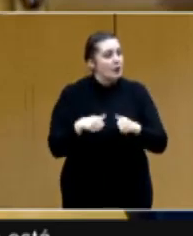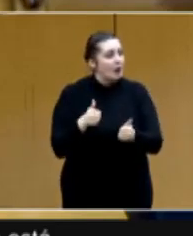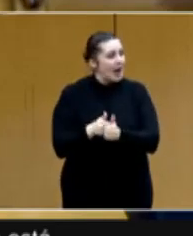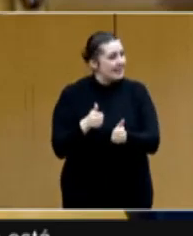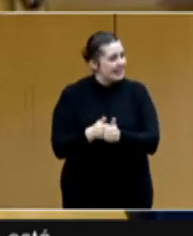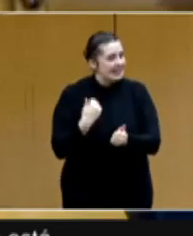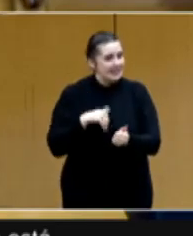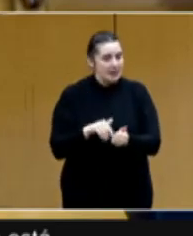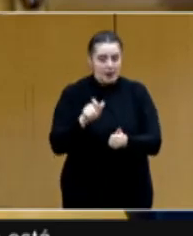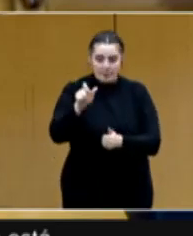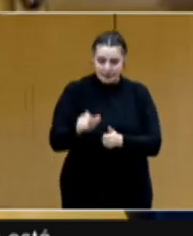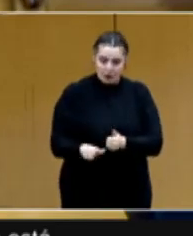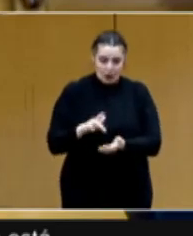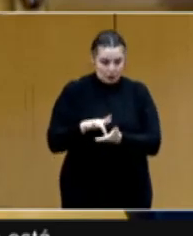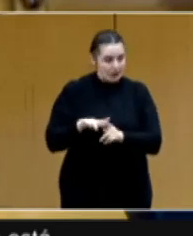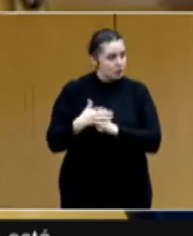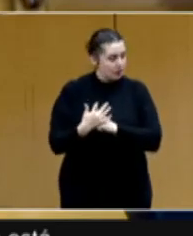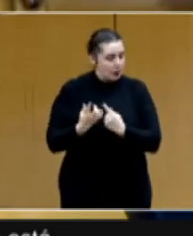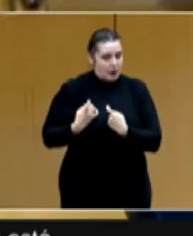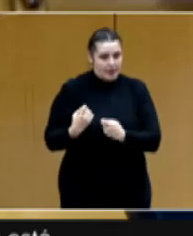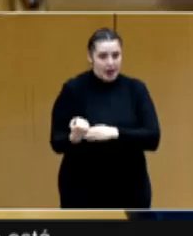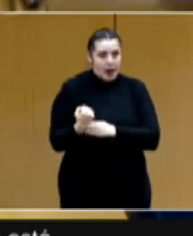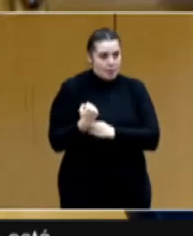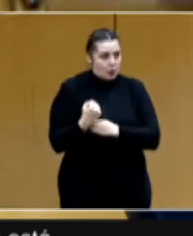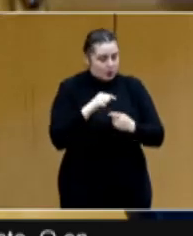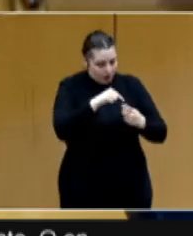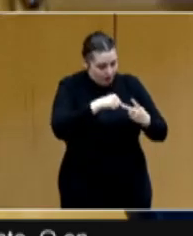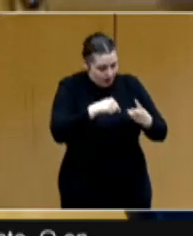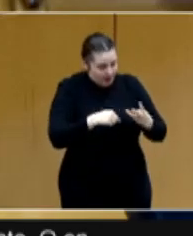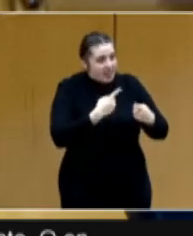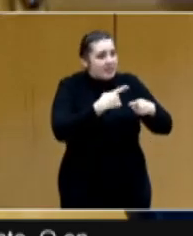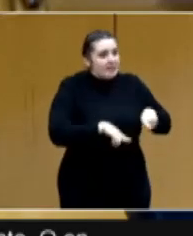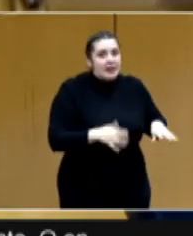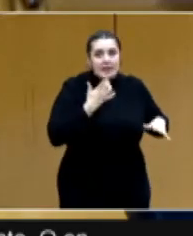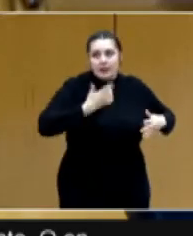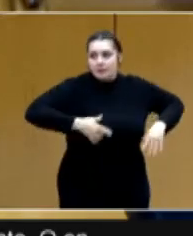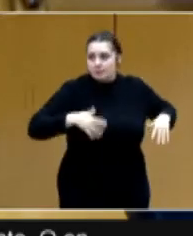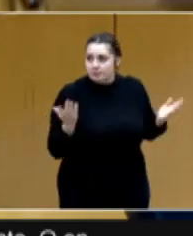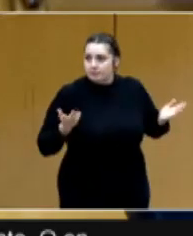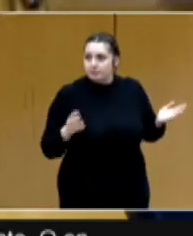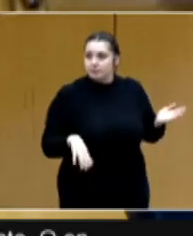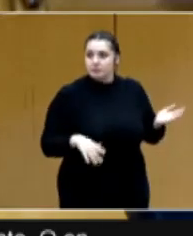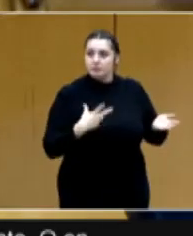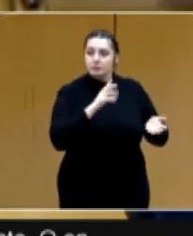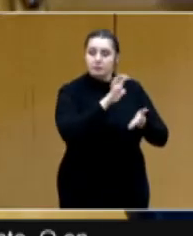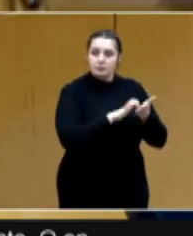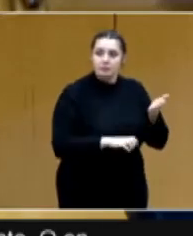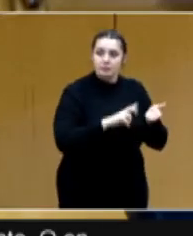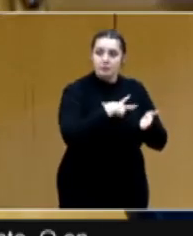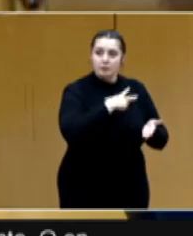con la que se encuentra en situación de necesidad de apoyos es distinto si es una escritura notarial o es distinto si es una